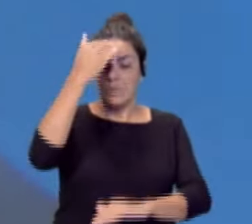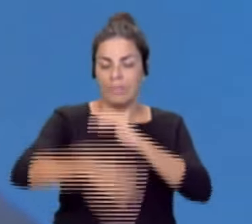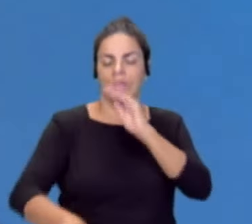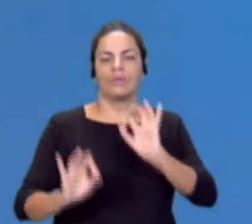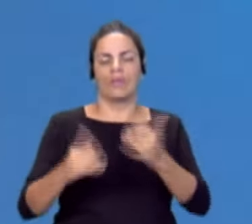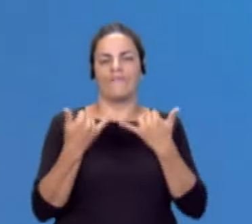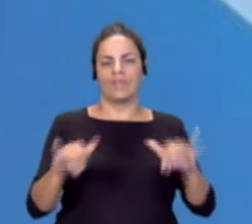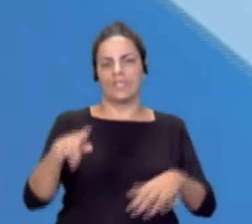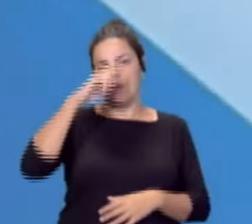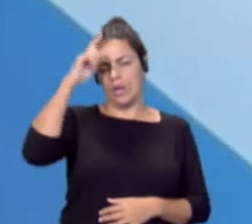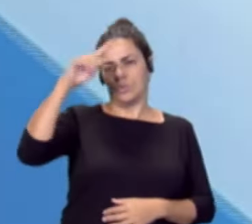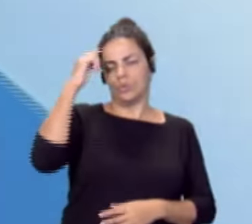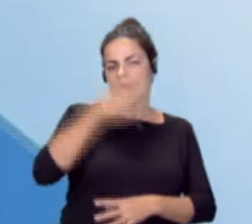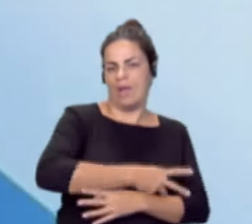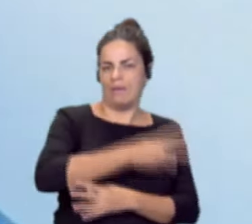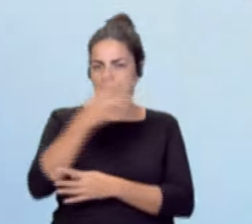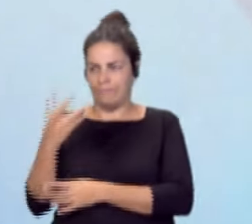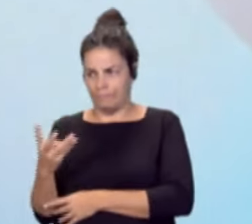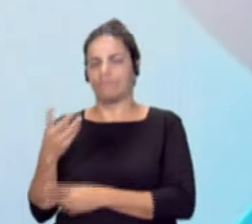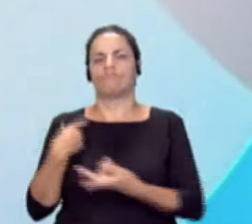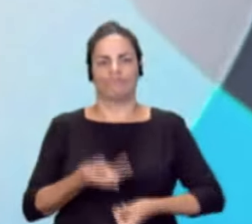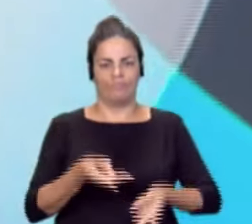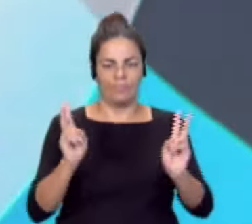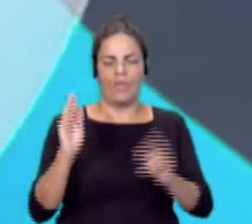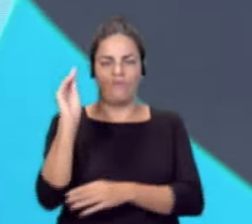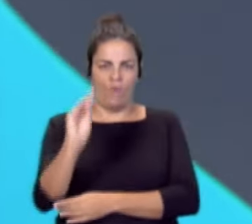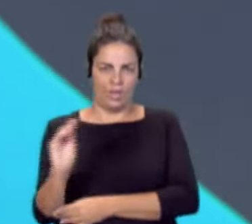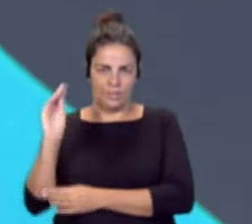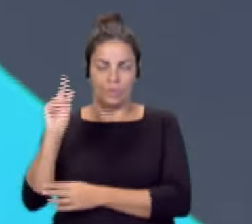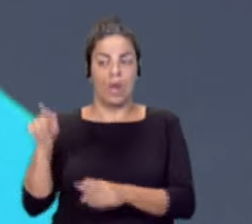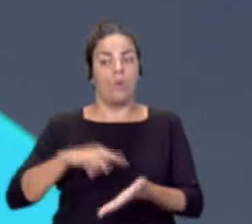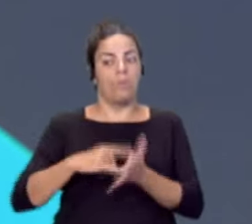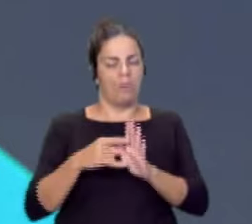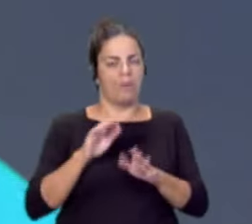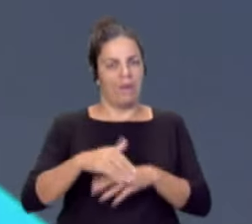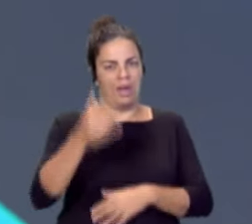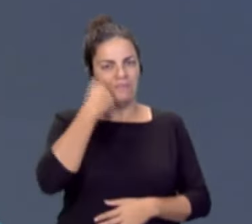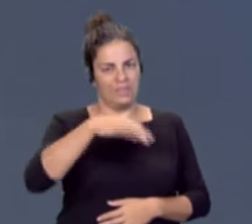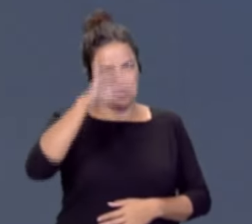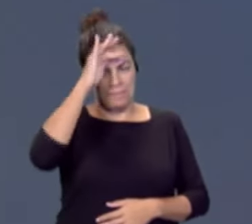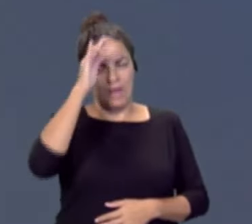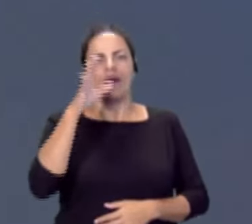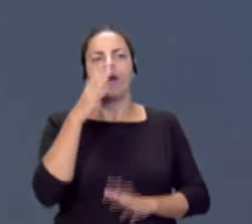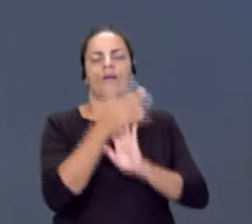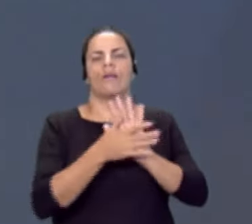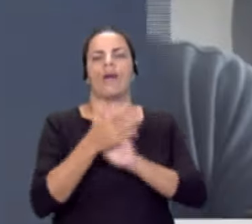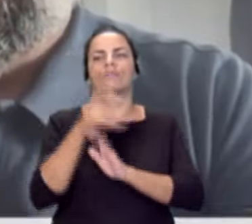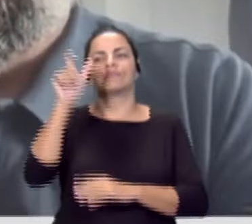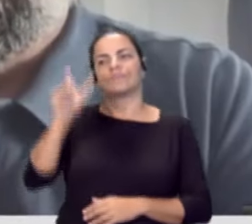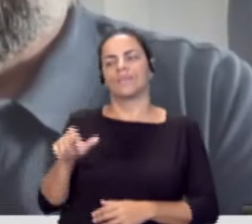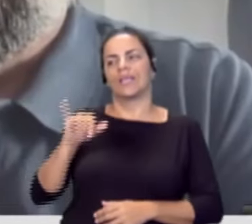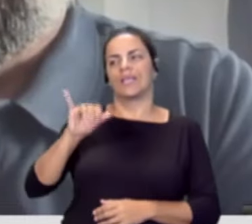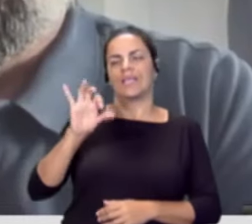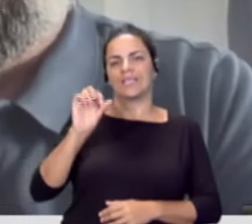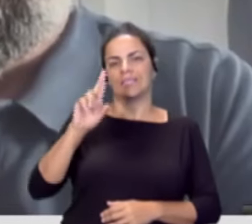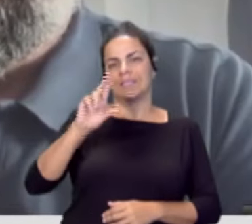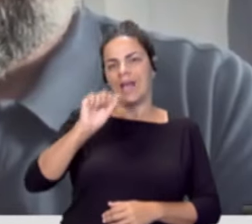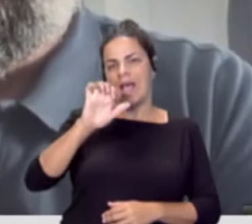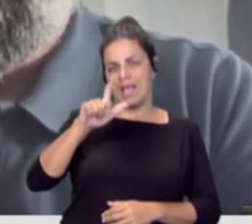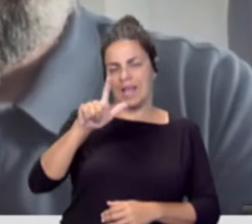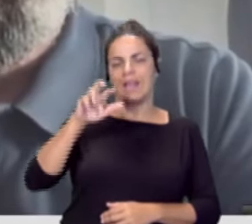Cultura LGTBIQ+, Bifree Fuerteventura. Un plan, como decimos, para este fin de semana, del que hablamos con Israel Reyes, que es su productor. ¿Qué